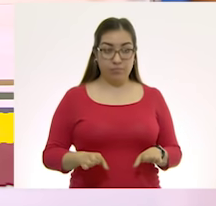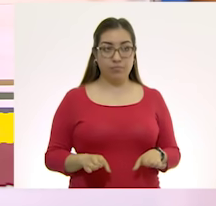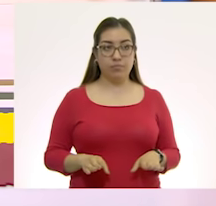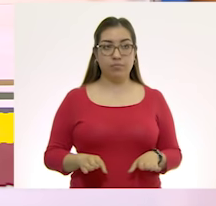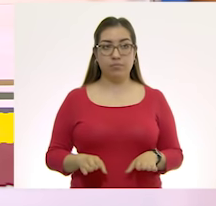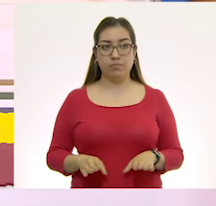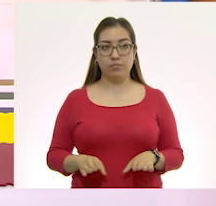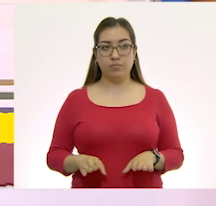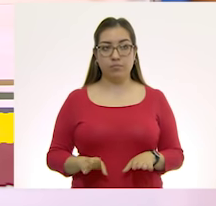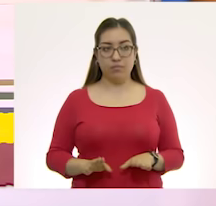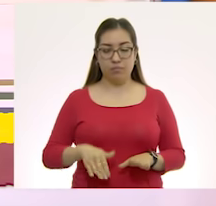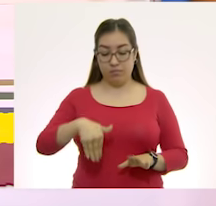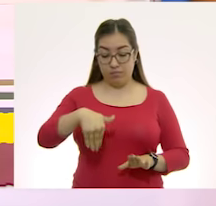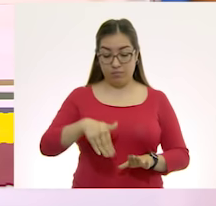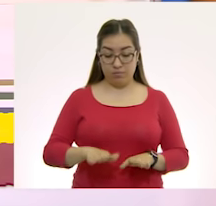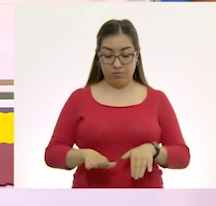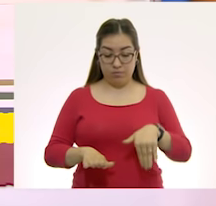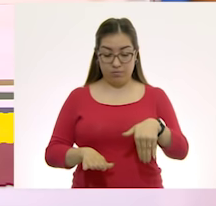levantar la puntita.